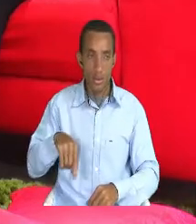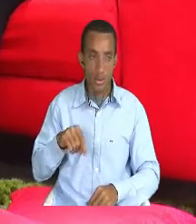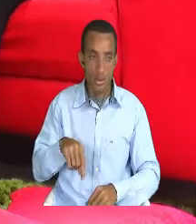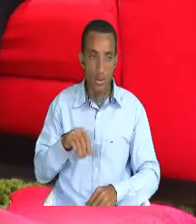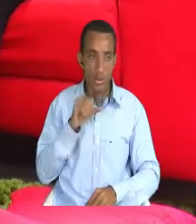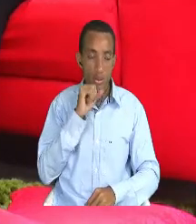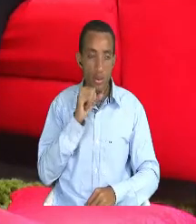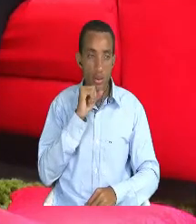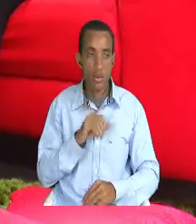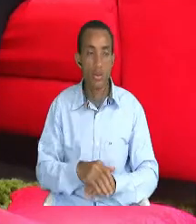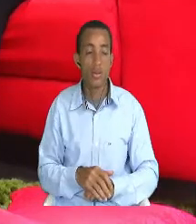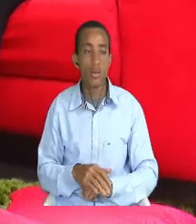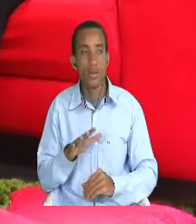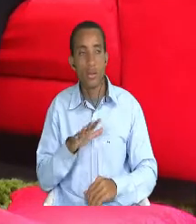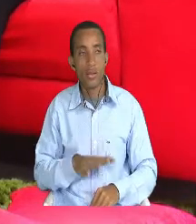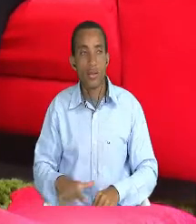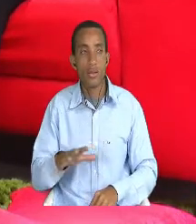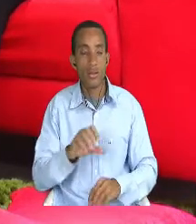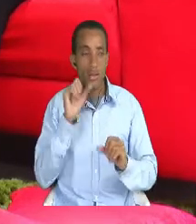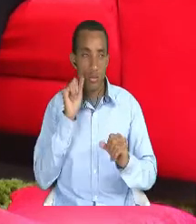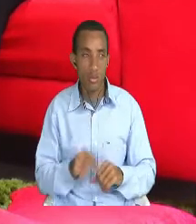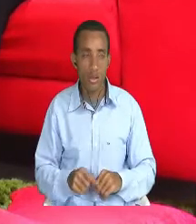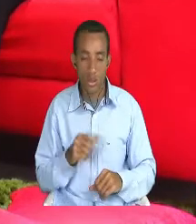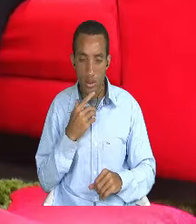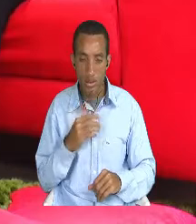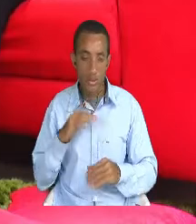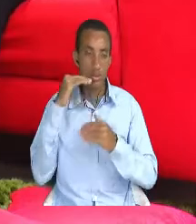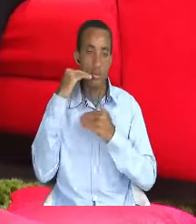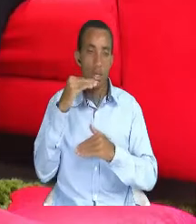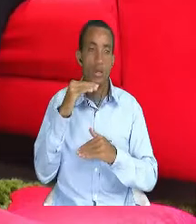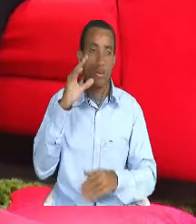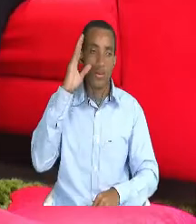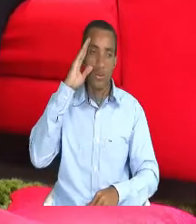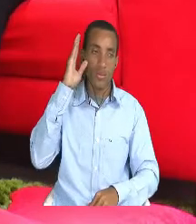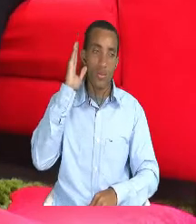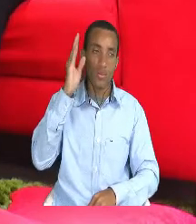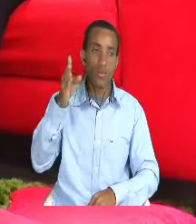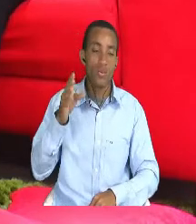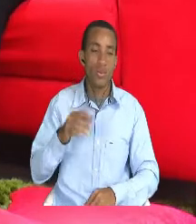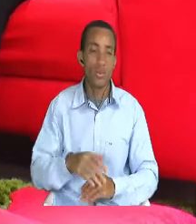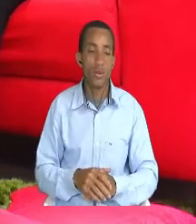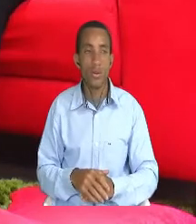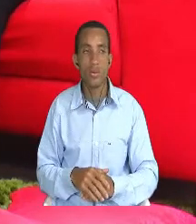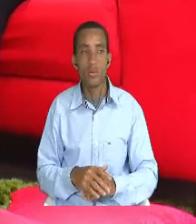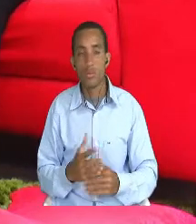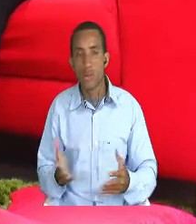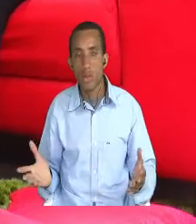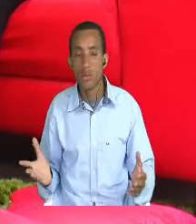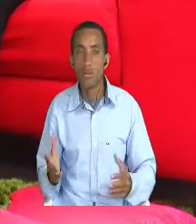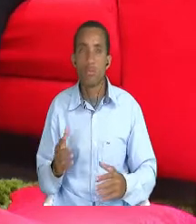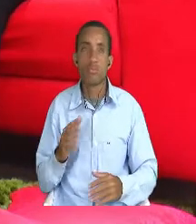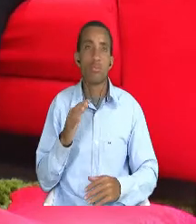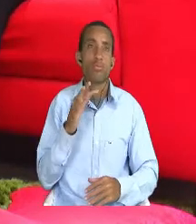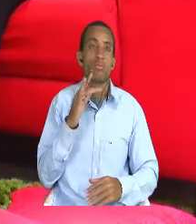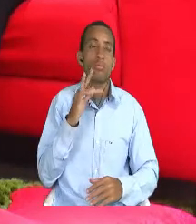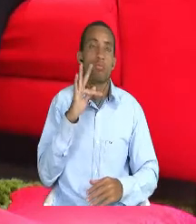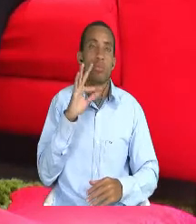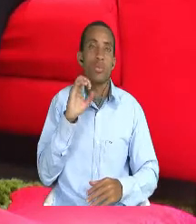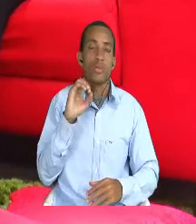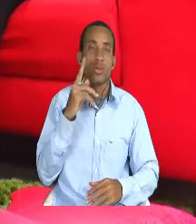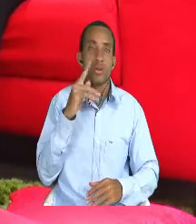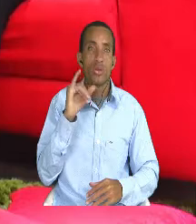atletas de la región, logren esa marca mínima para que en un futuro muy cercano llámese Tokio 2020 o